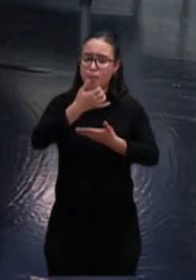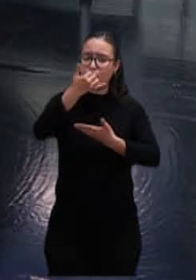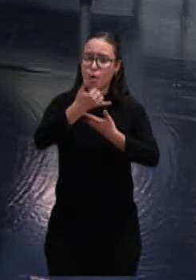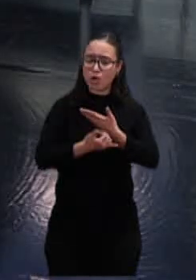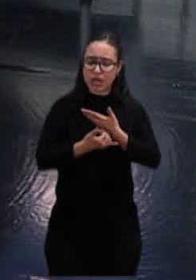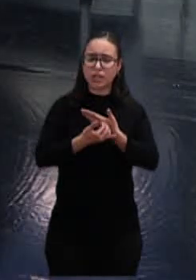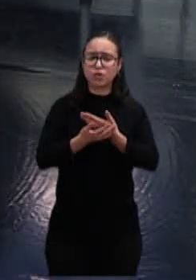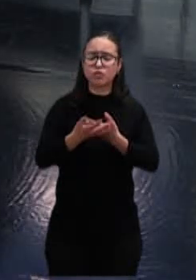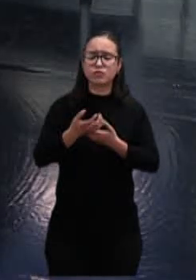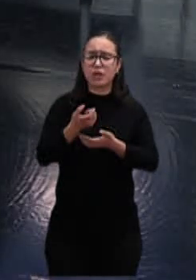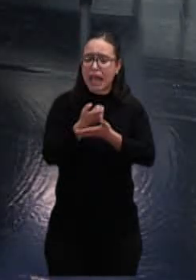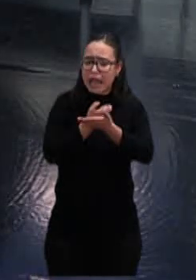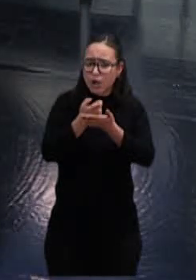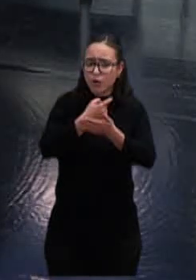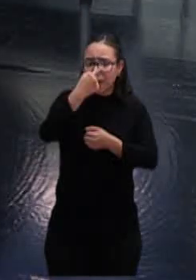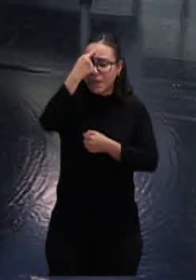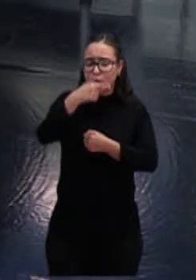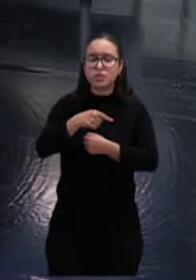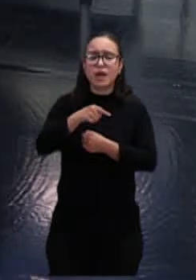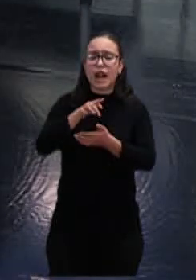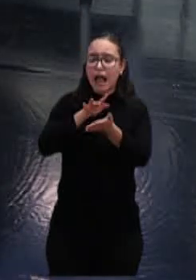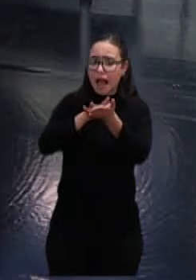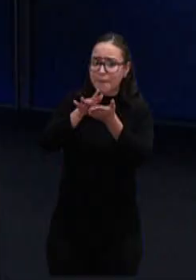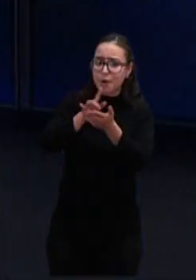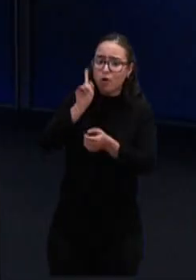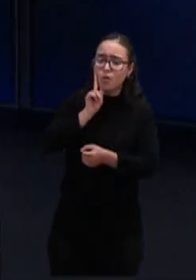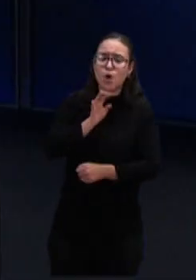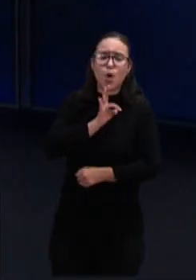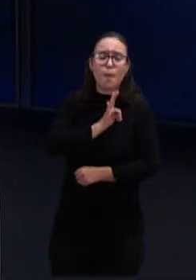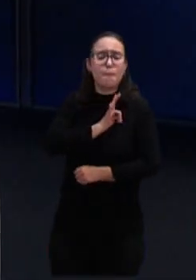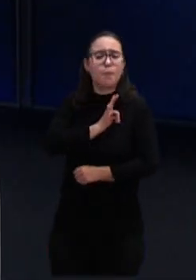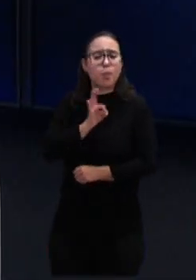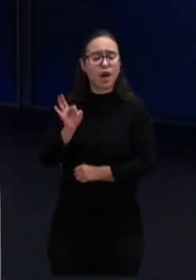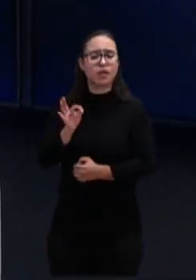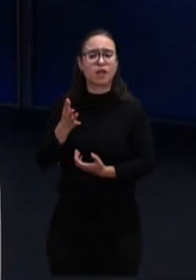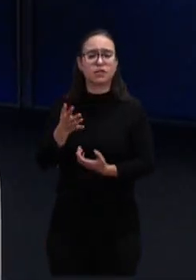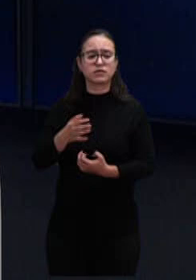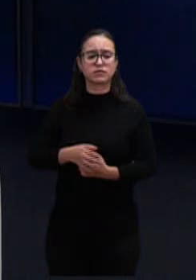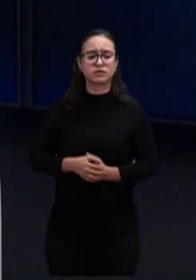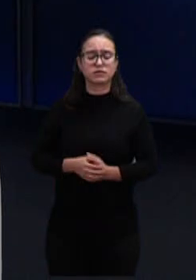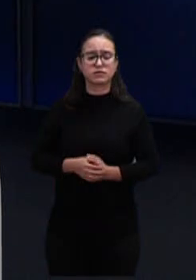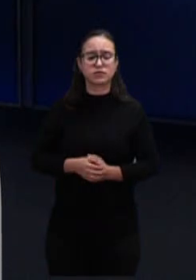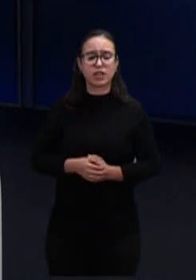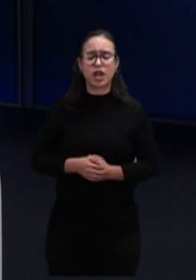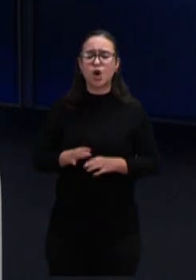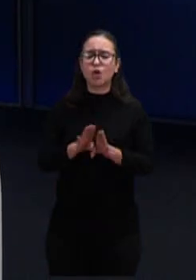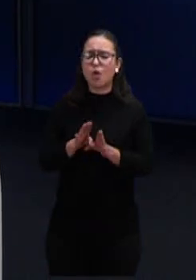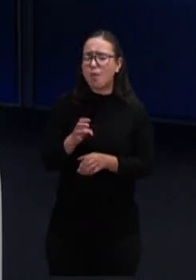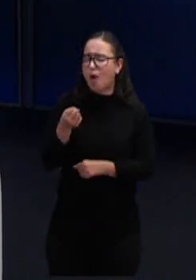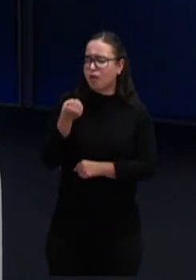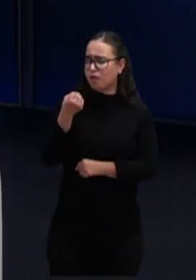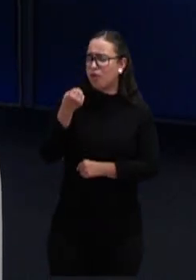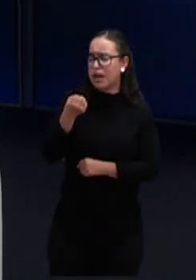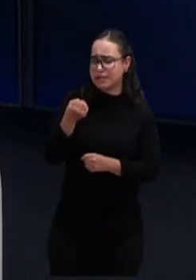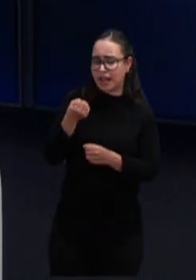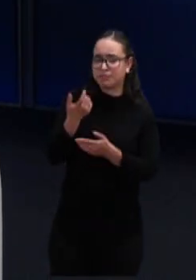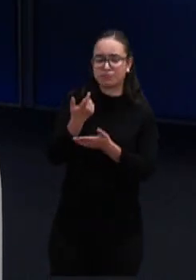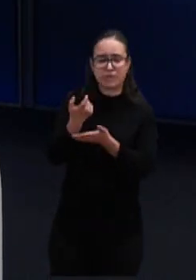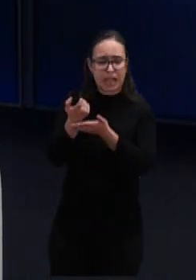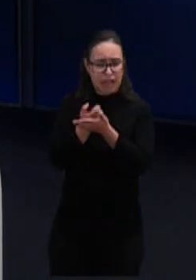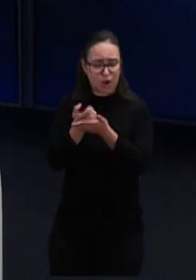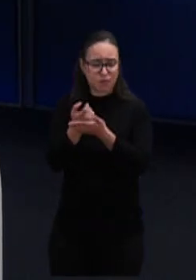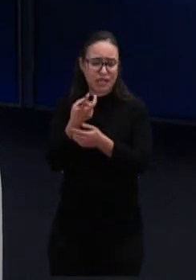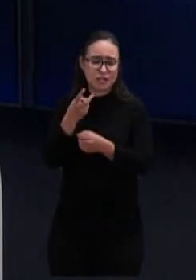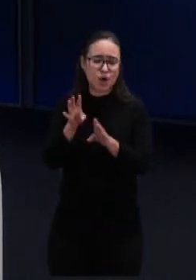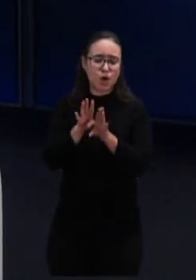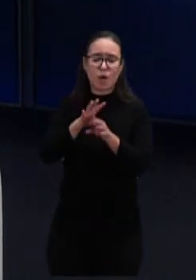financiamiento con perspectiva de género para poder nosotros entrar de lleno a ese empoderamiento económico que es lo primero que nos aleja